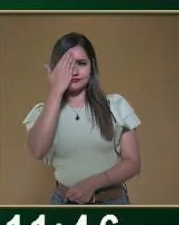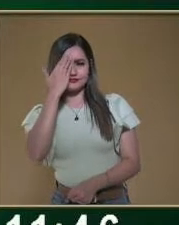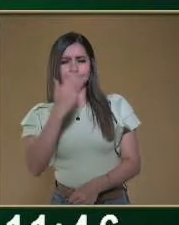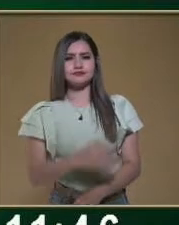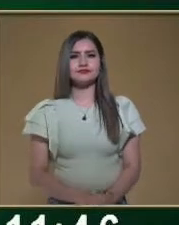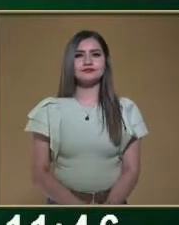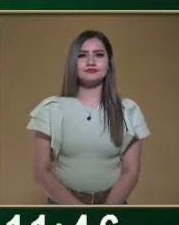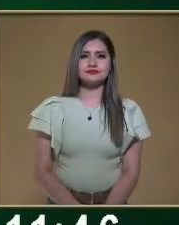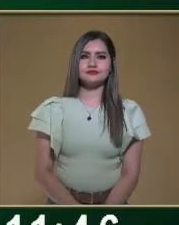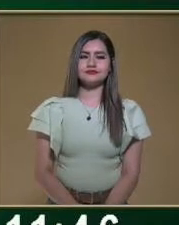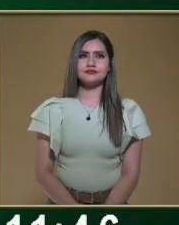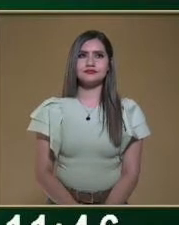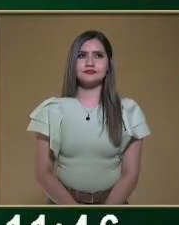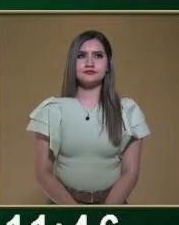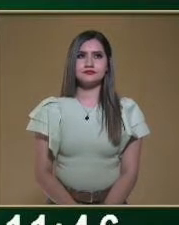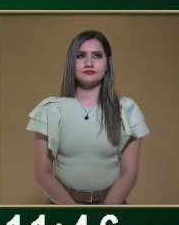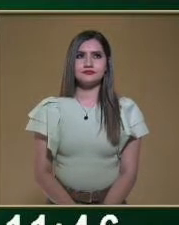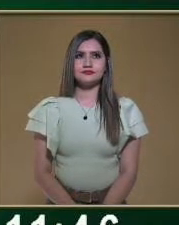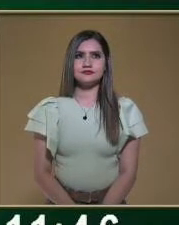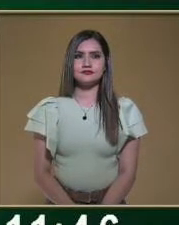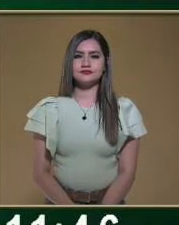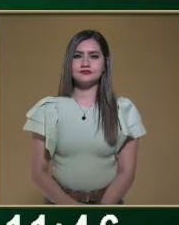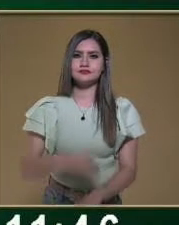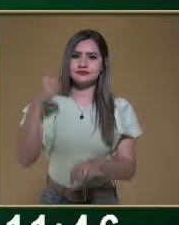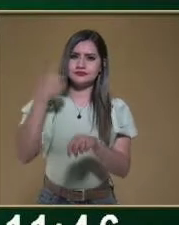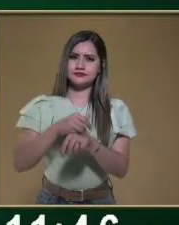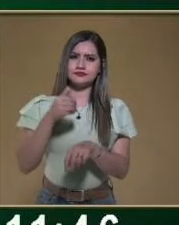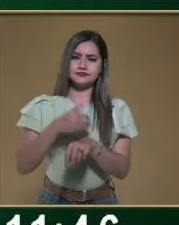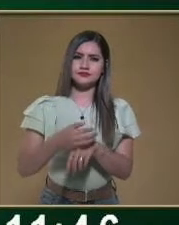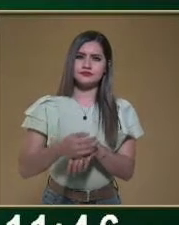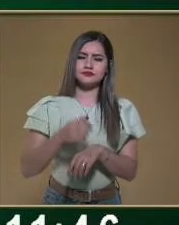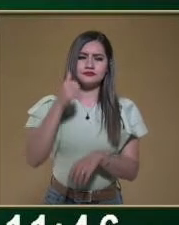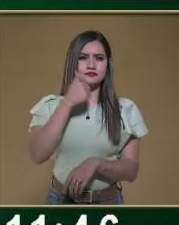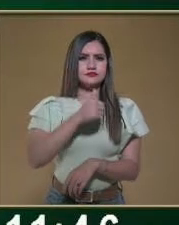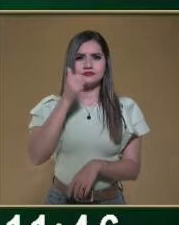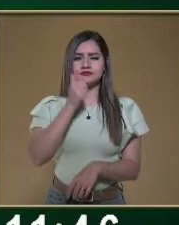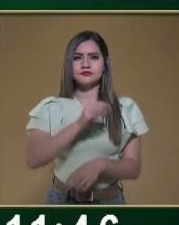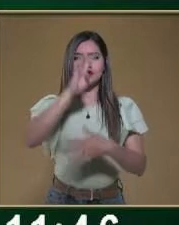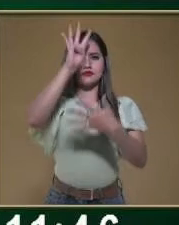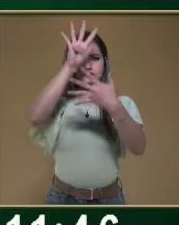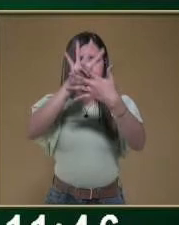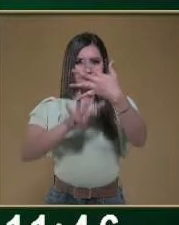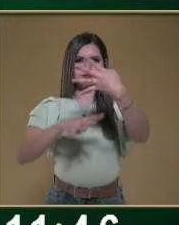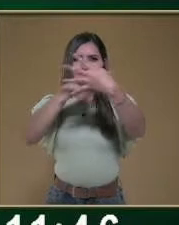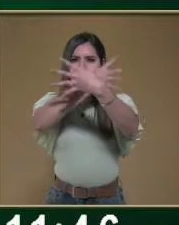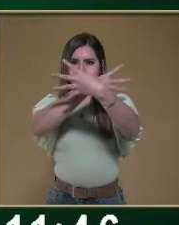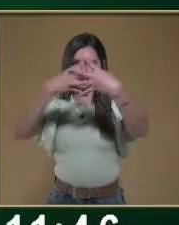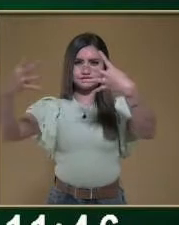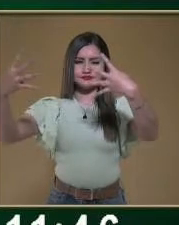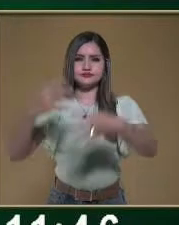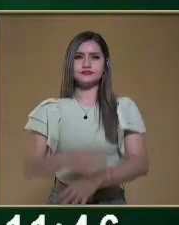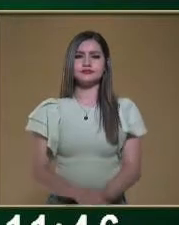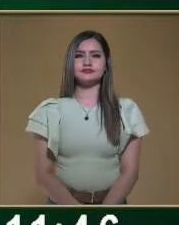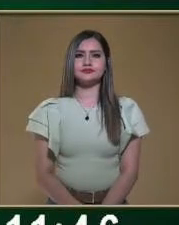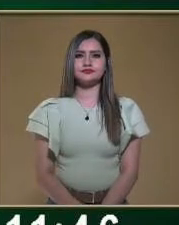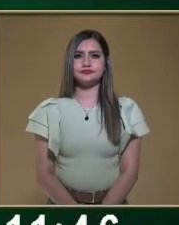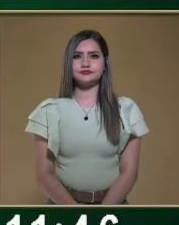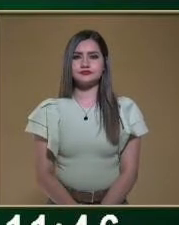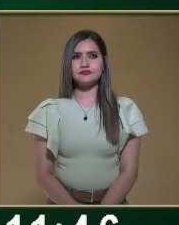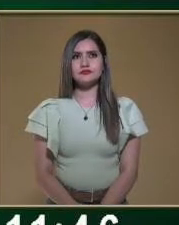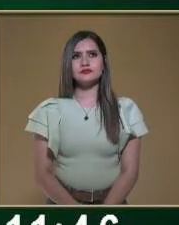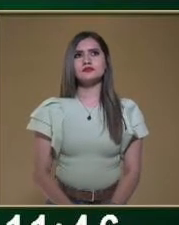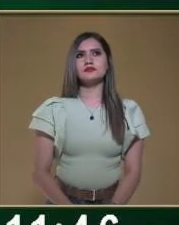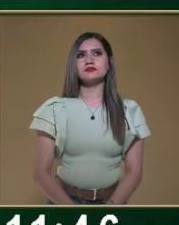ese formato con los números acomodados en filas y en columnas. Recuerda que las filas son las que están en forma